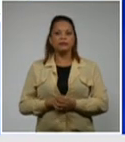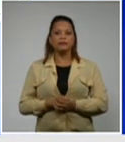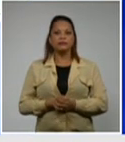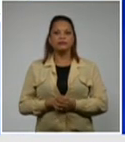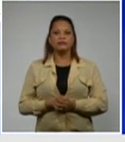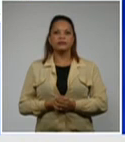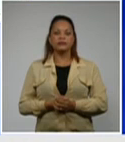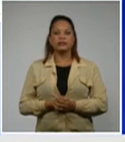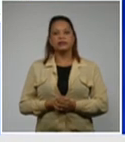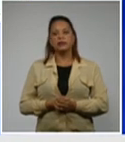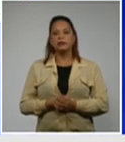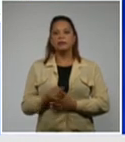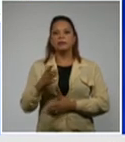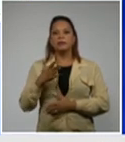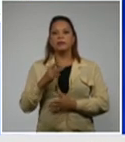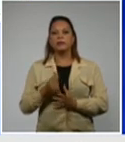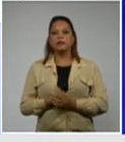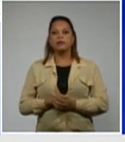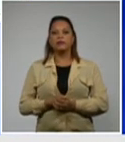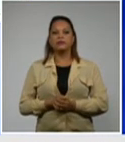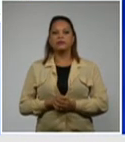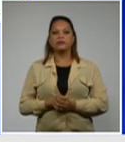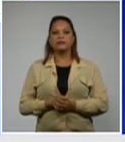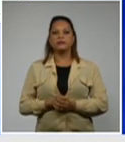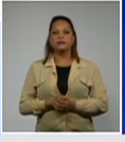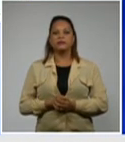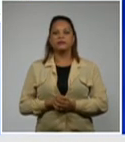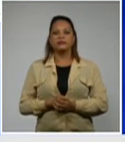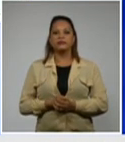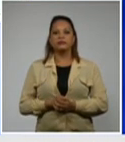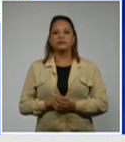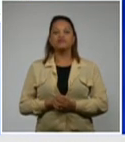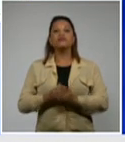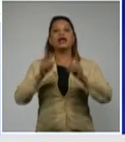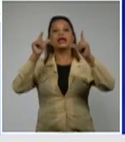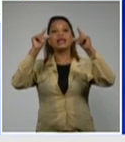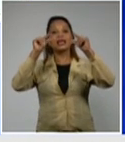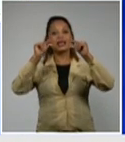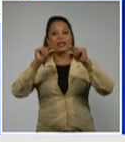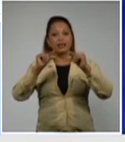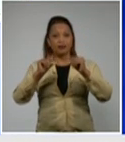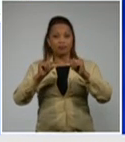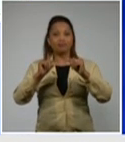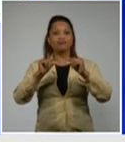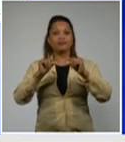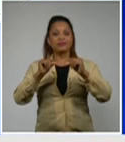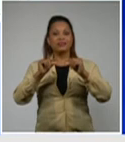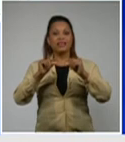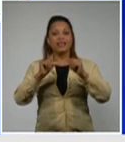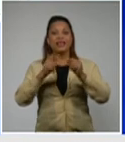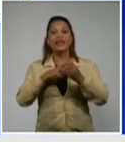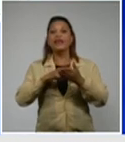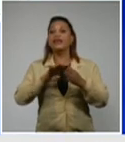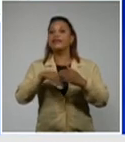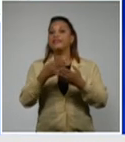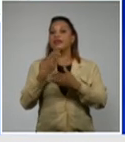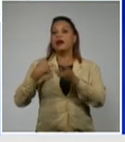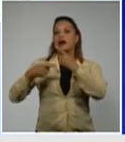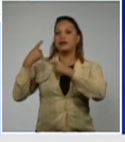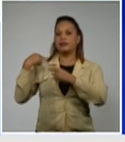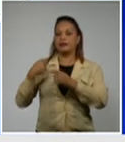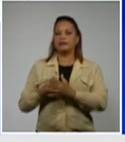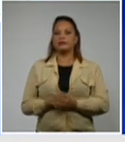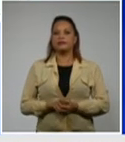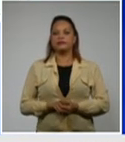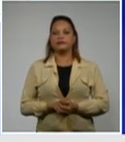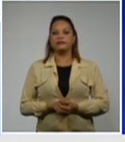de tendencia con tan poco tiempo, ¿no? Con una reducción en los últimos días. Ustedes dirán, no, pero es que tuvo más casos.